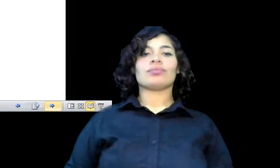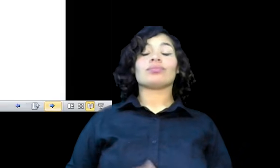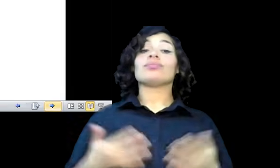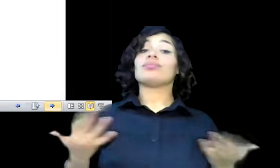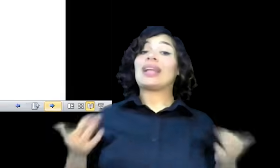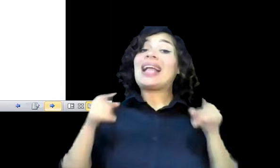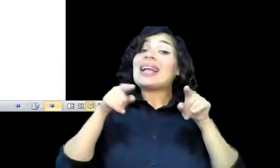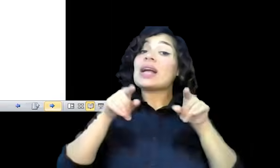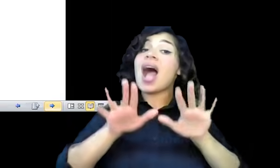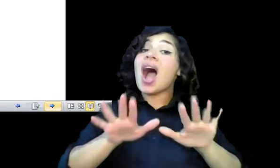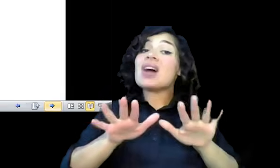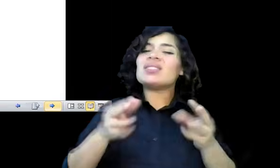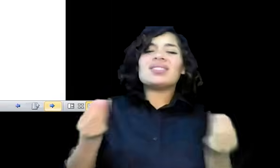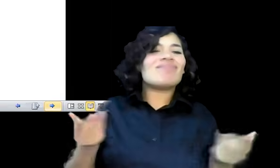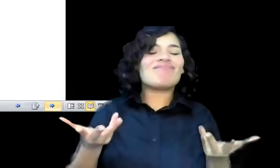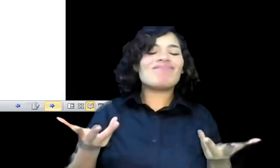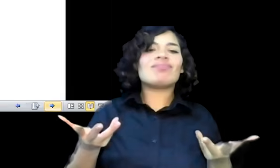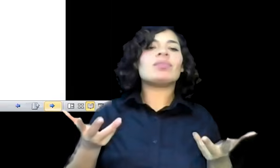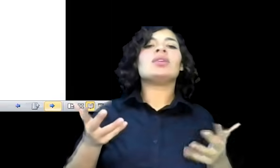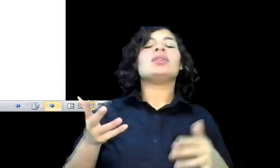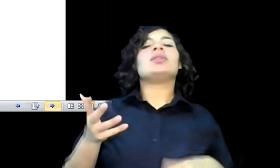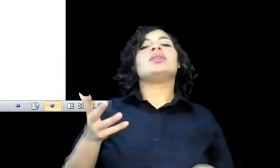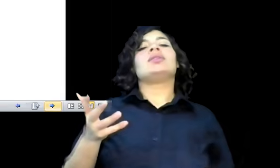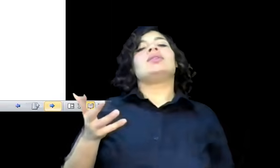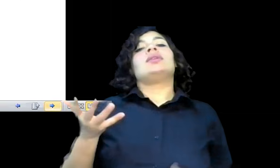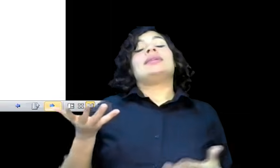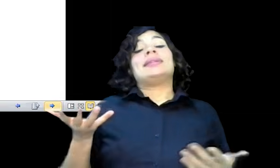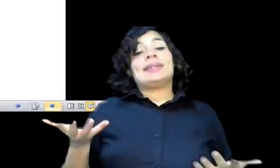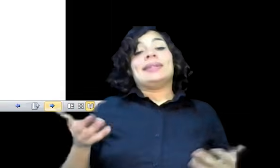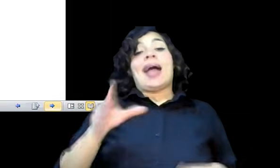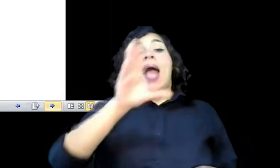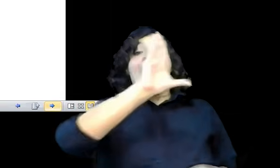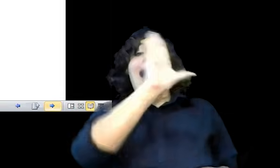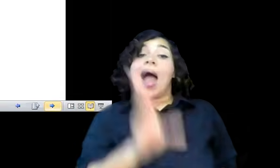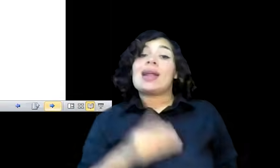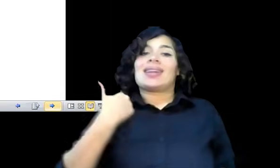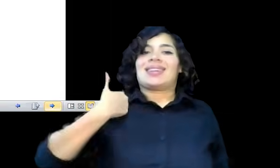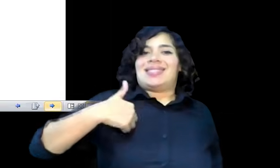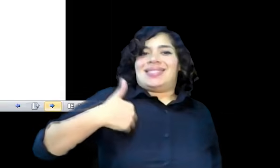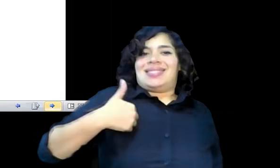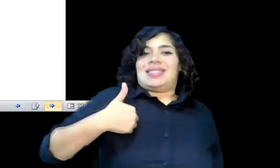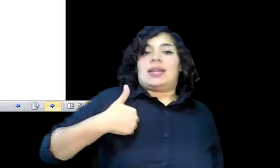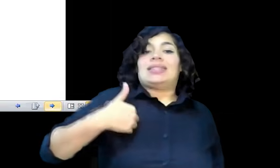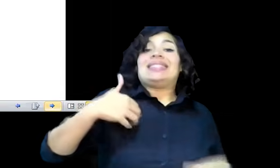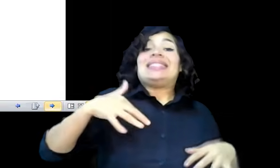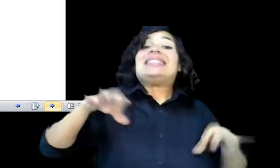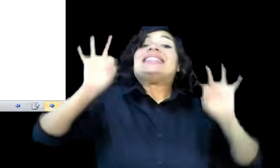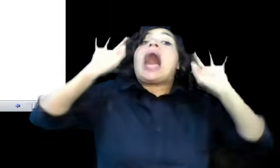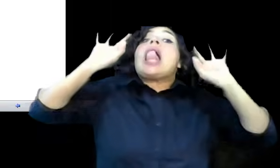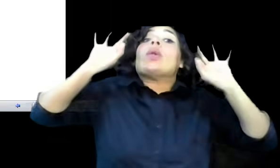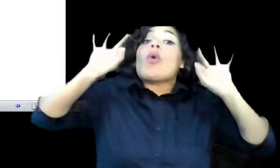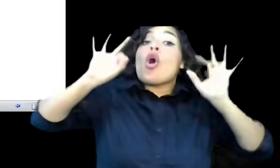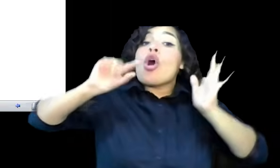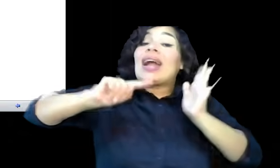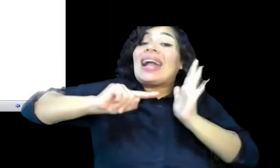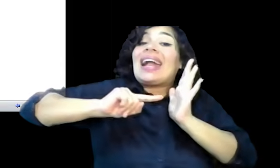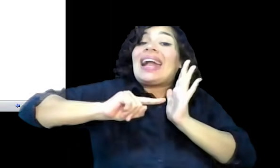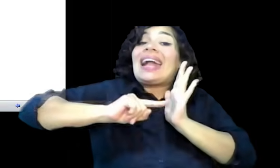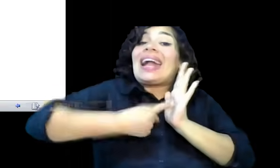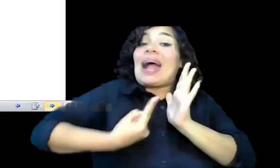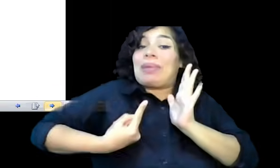Esto es así, digamos, en todo lo que es el resto de Argentina, menos en Capital Federal. ¿Por